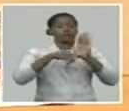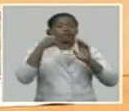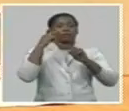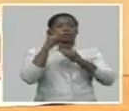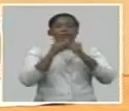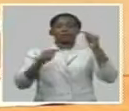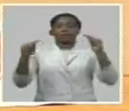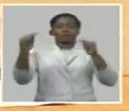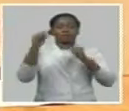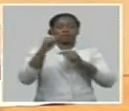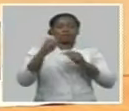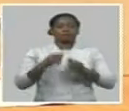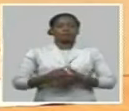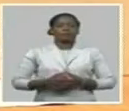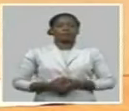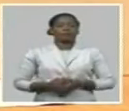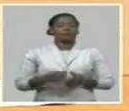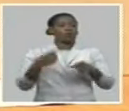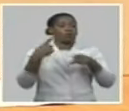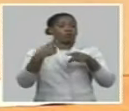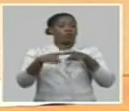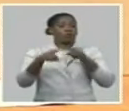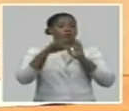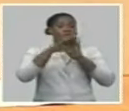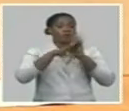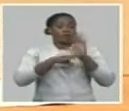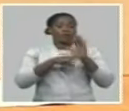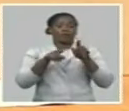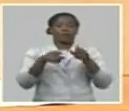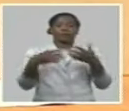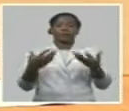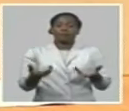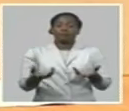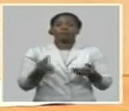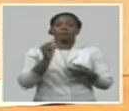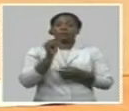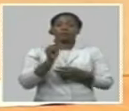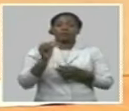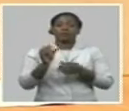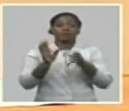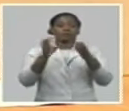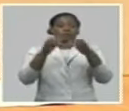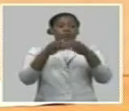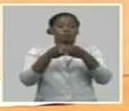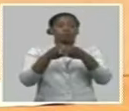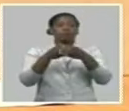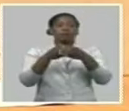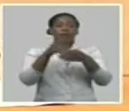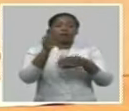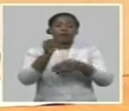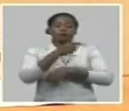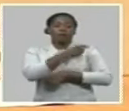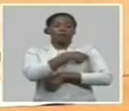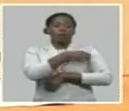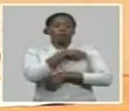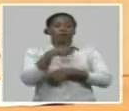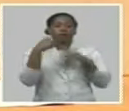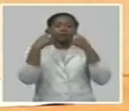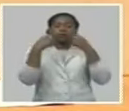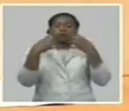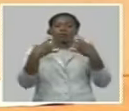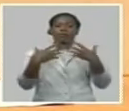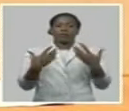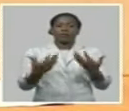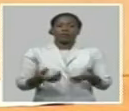aislamiento otro otra de las medidas que tiene que ver con el aseguramiento de los servicios básicos la población yo pienso que en este momento es importante se han